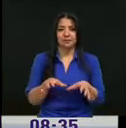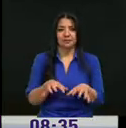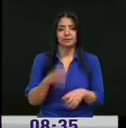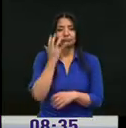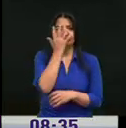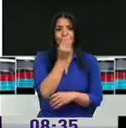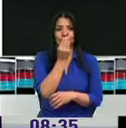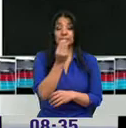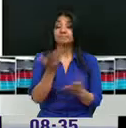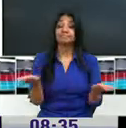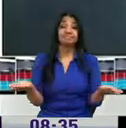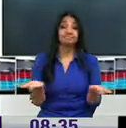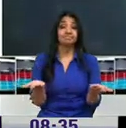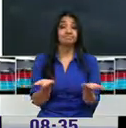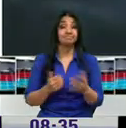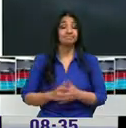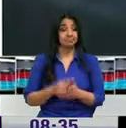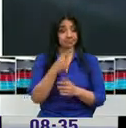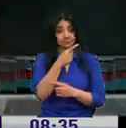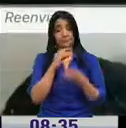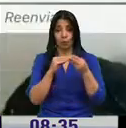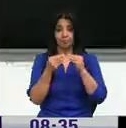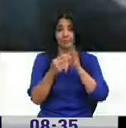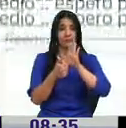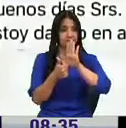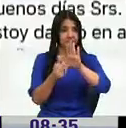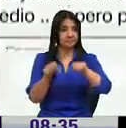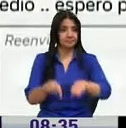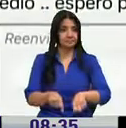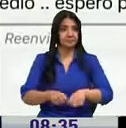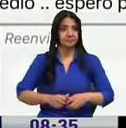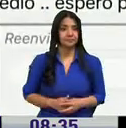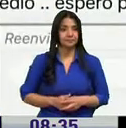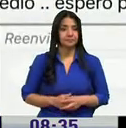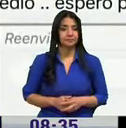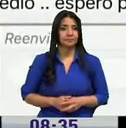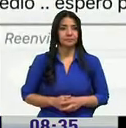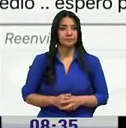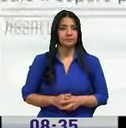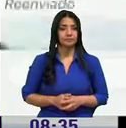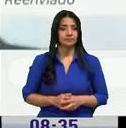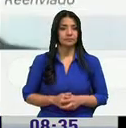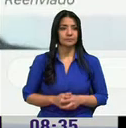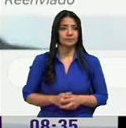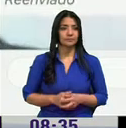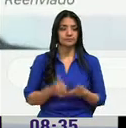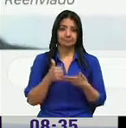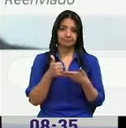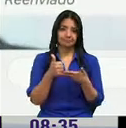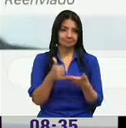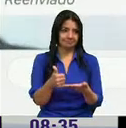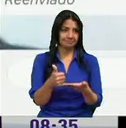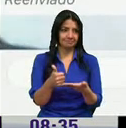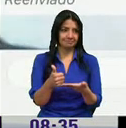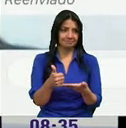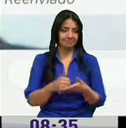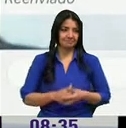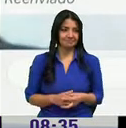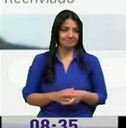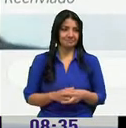Ahí está. ¿Dónde? ¿Qué número hay? ¿Qué número es? Este es el número, por favor. Ayudemos. Echemos una